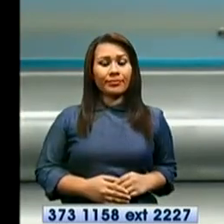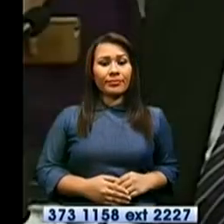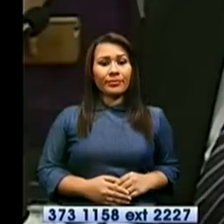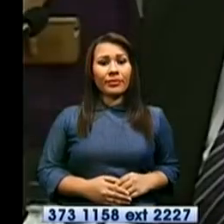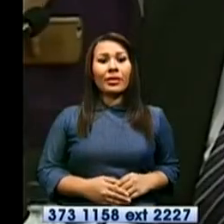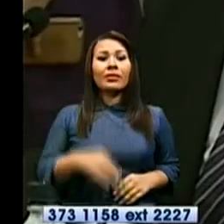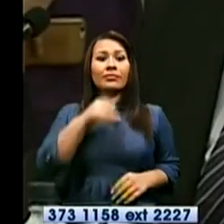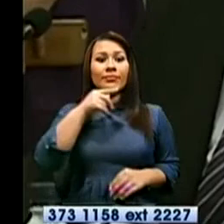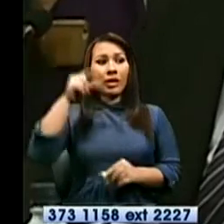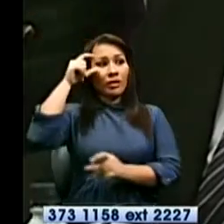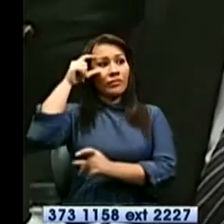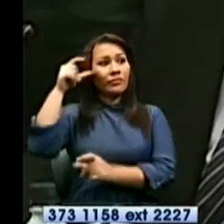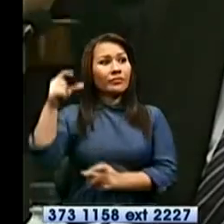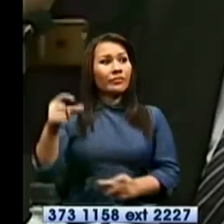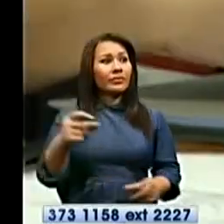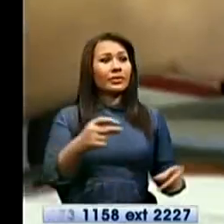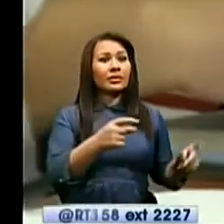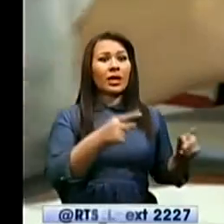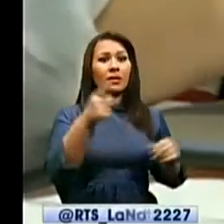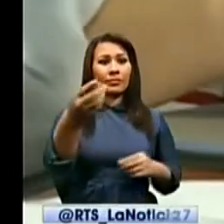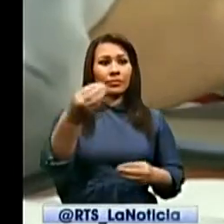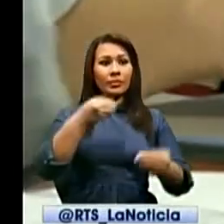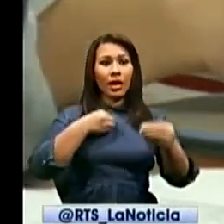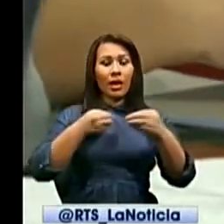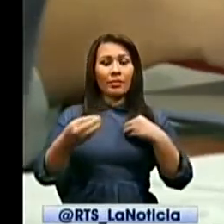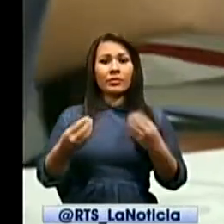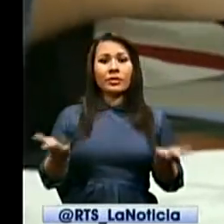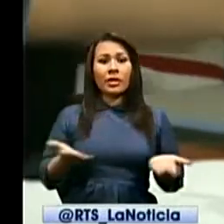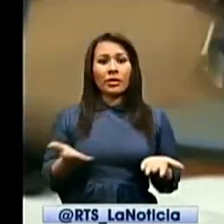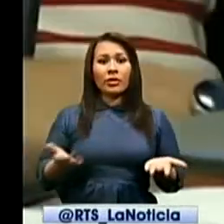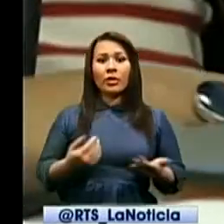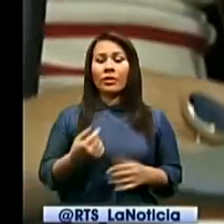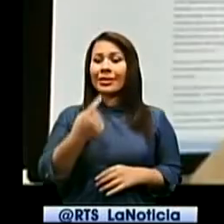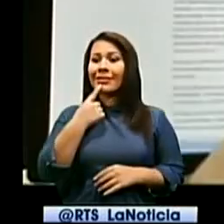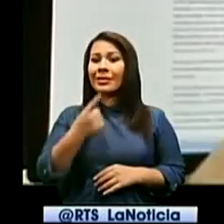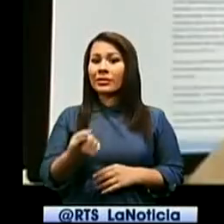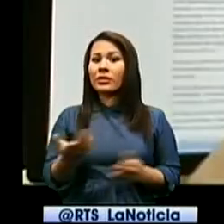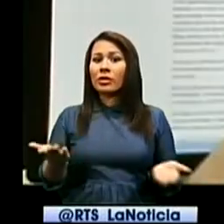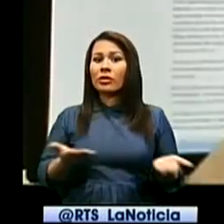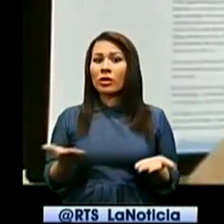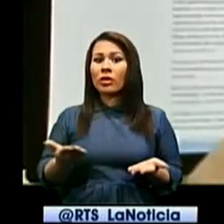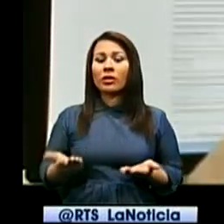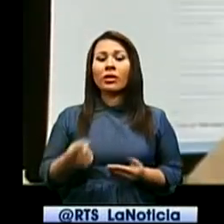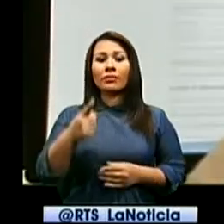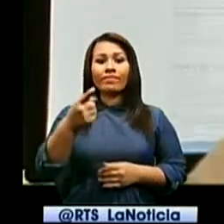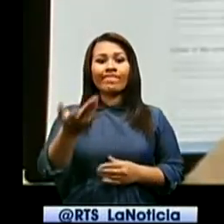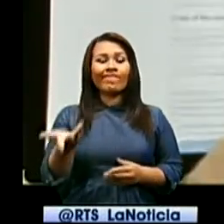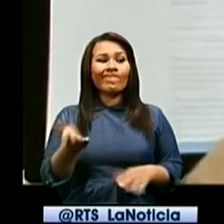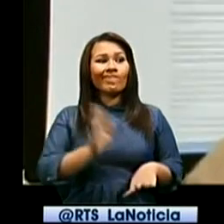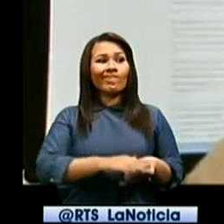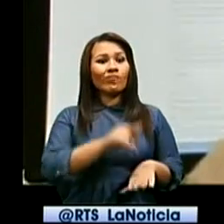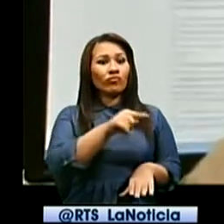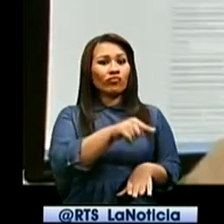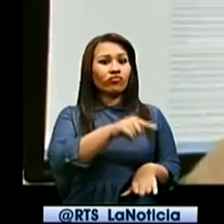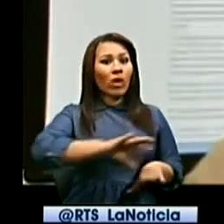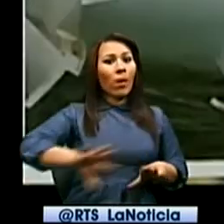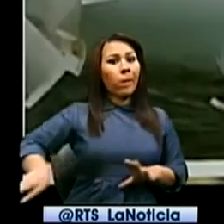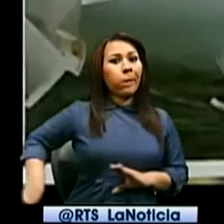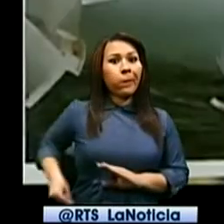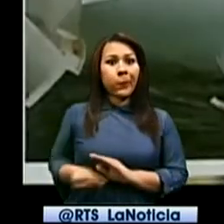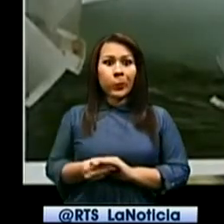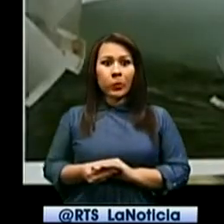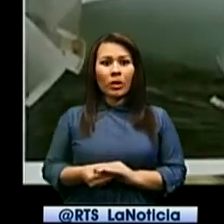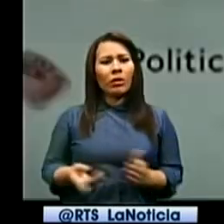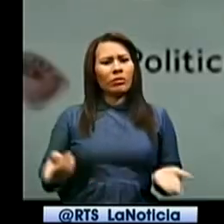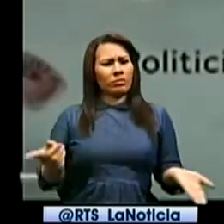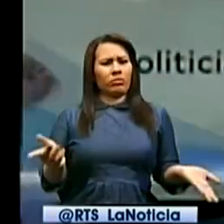El fiscal general acudió para entregar documentos que sustentan su defensa en torno a la acusación de estar involucrado en los Panama Papers. El